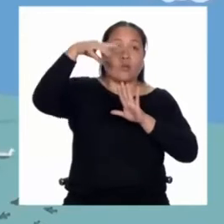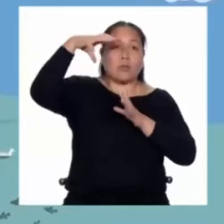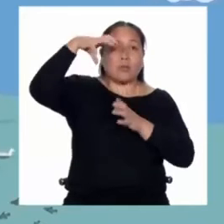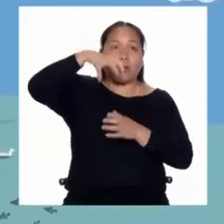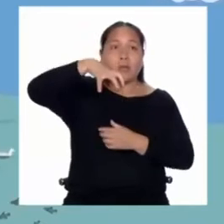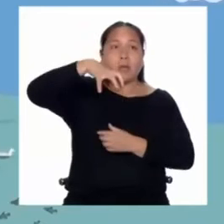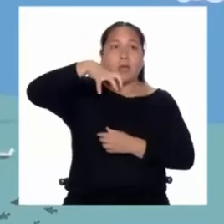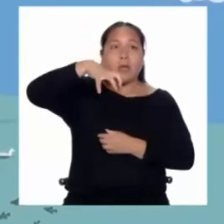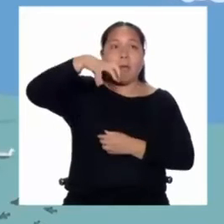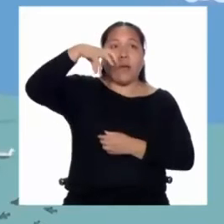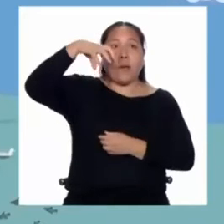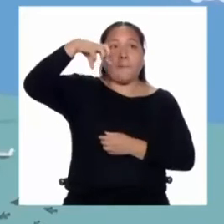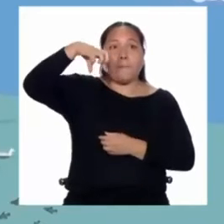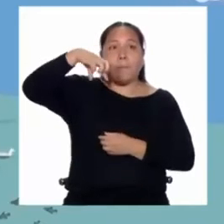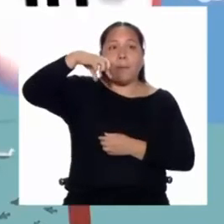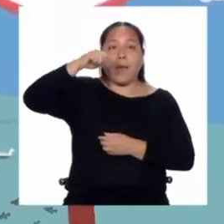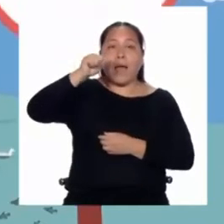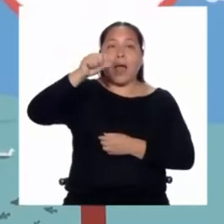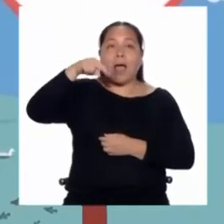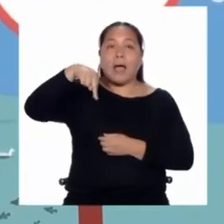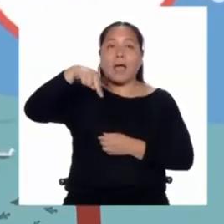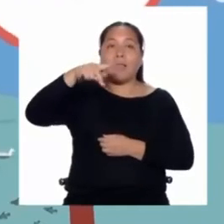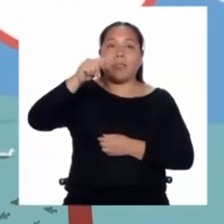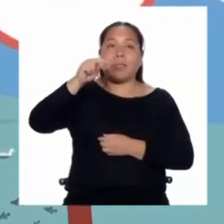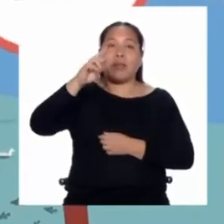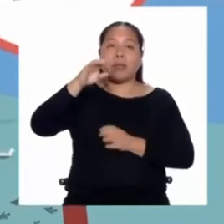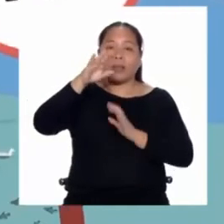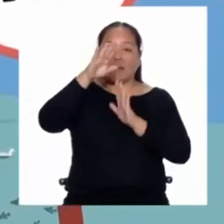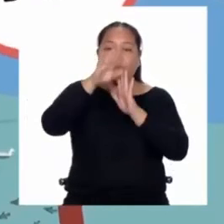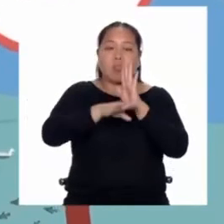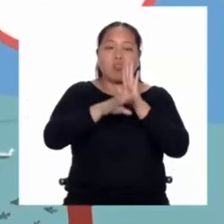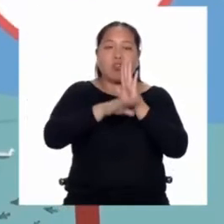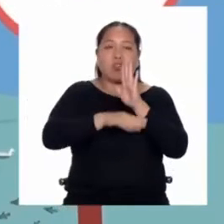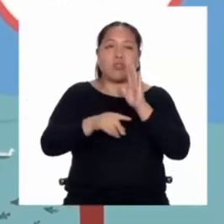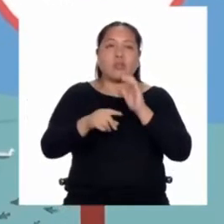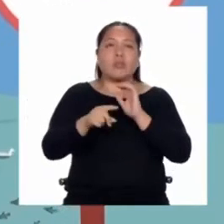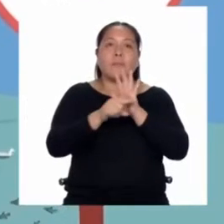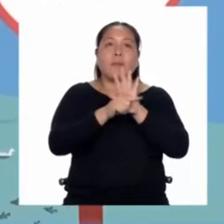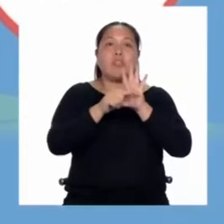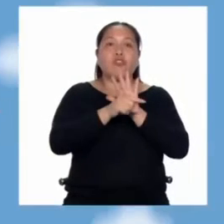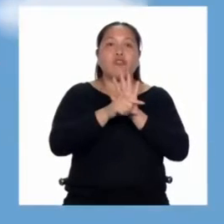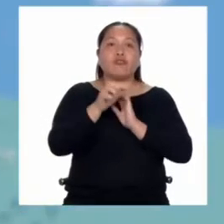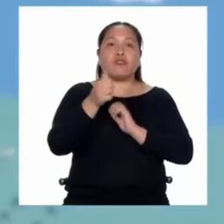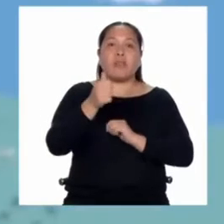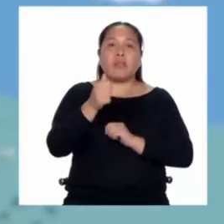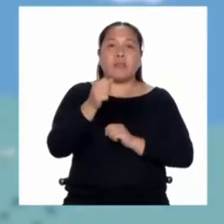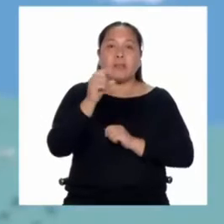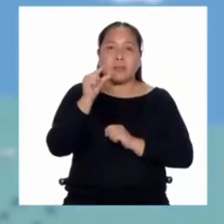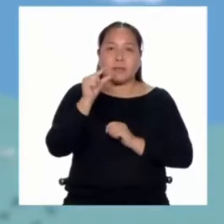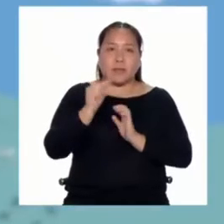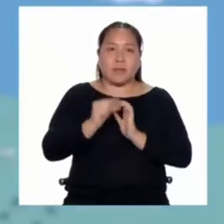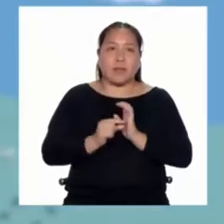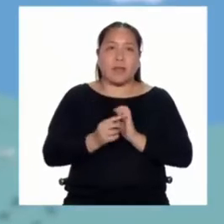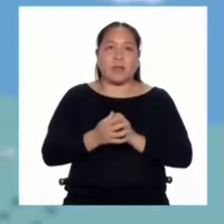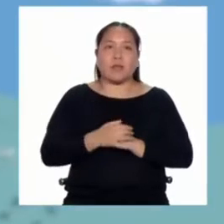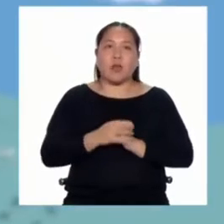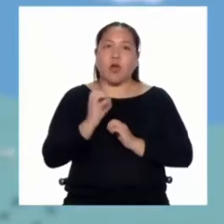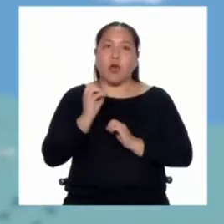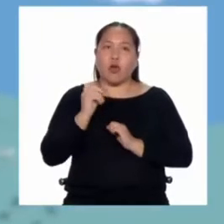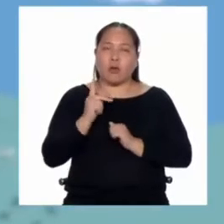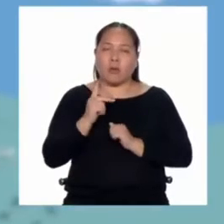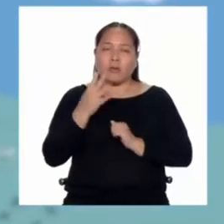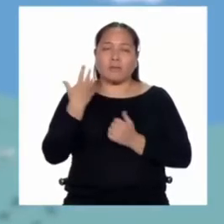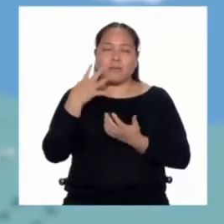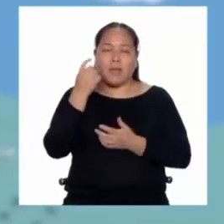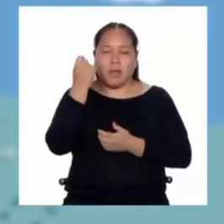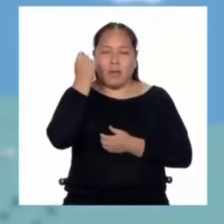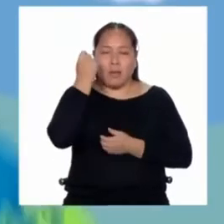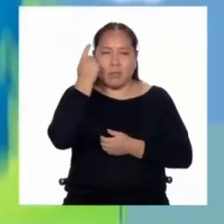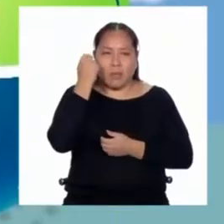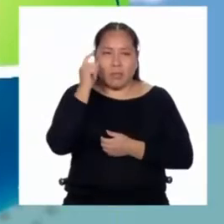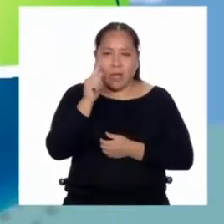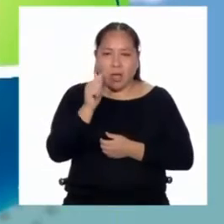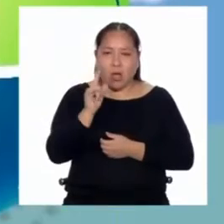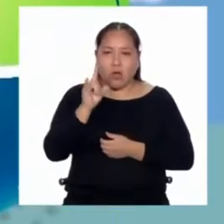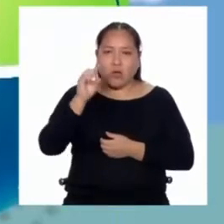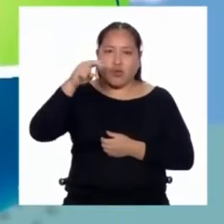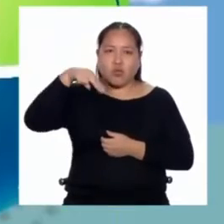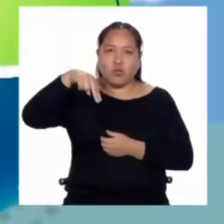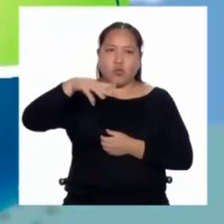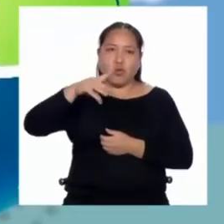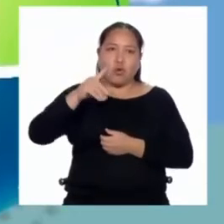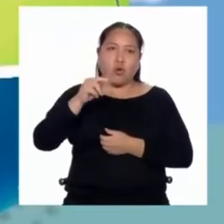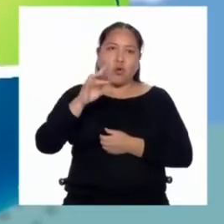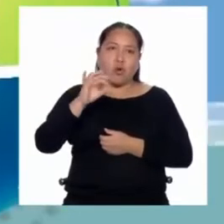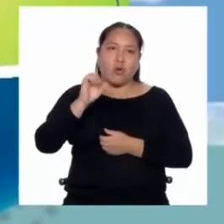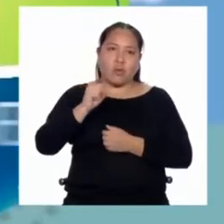antártica, donde la temperatura normal es menor a 10 grados centígrados. Ok, ya entendimos que las tundras pueden